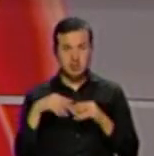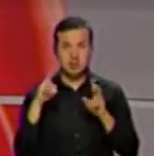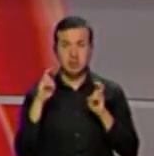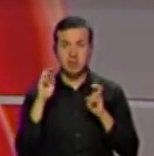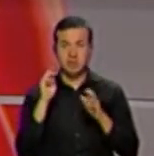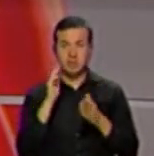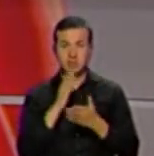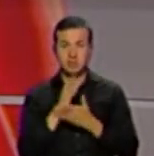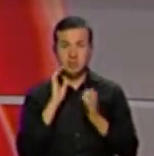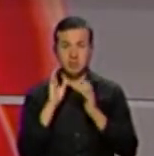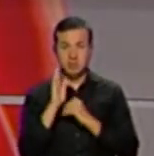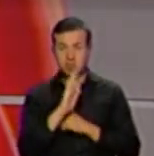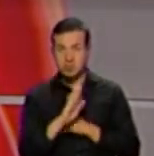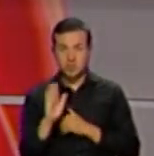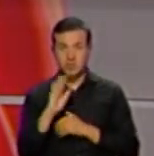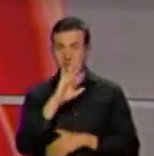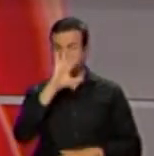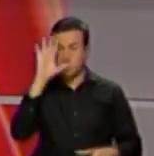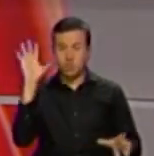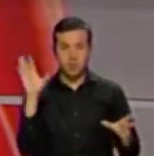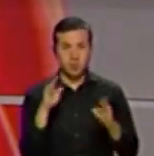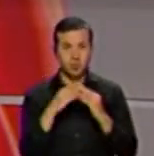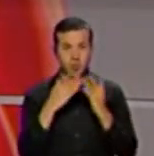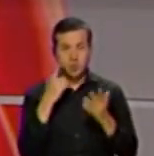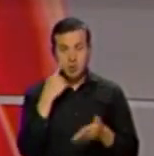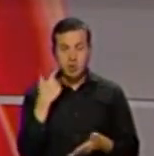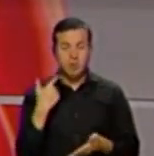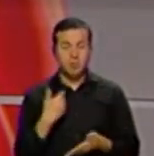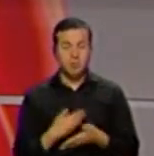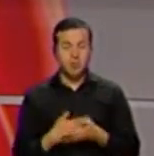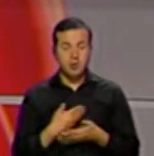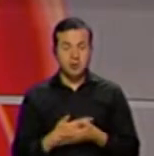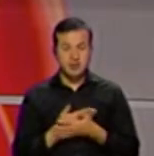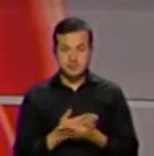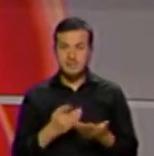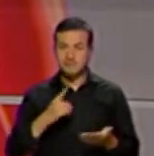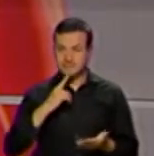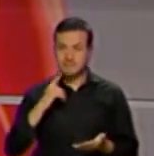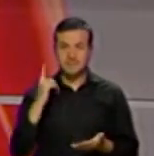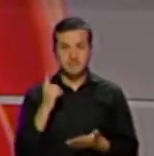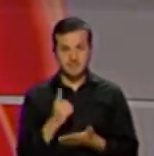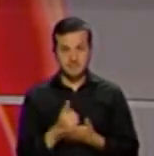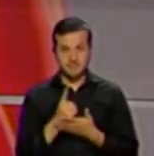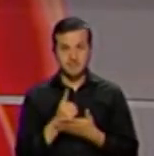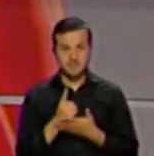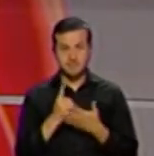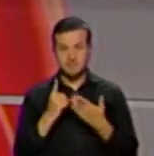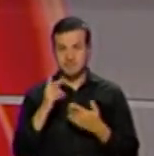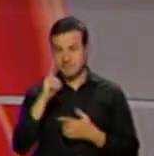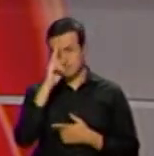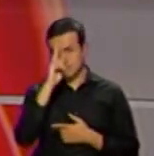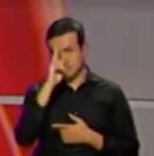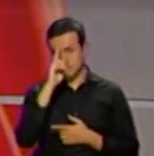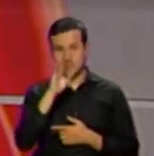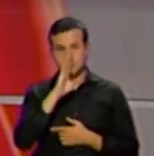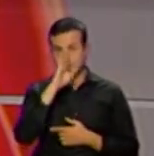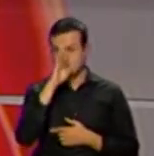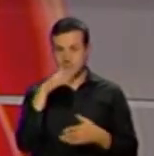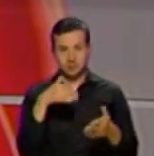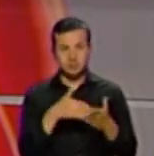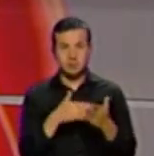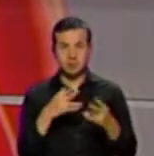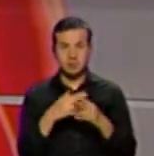de comunicación, y que todo esto probaría la existencia de un complot en contra